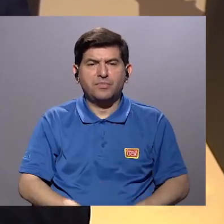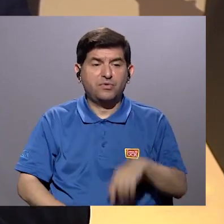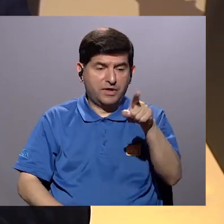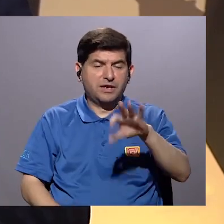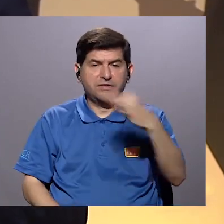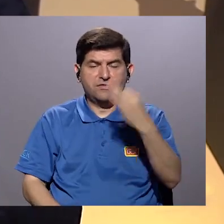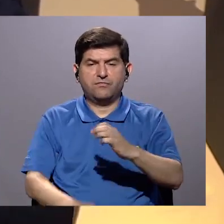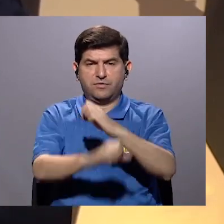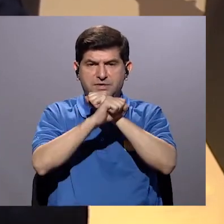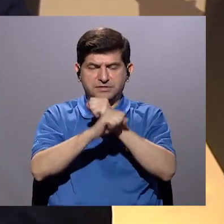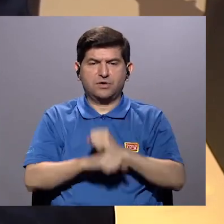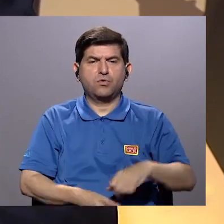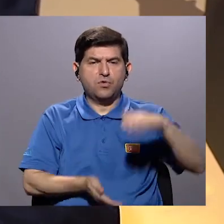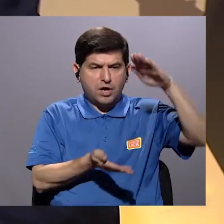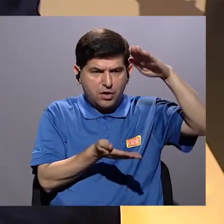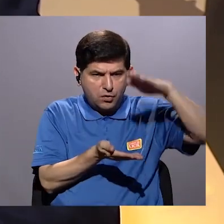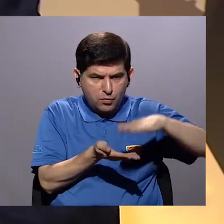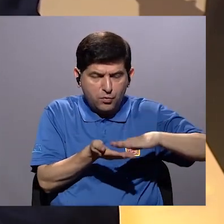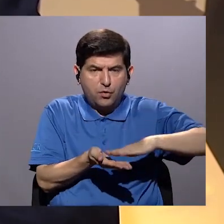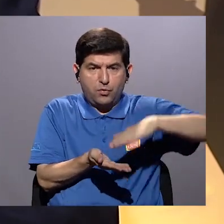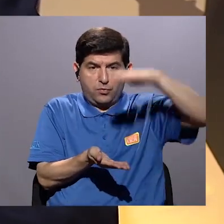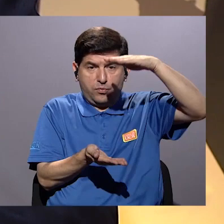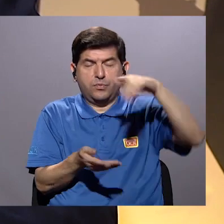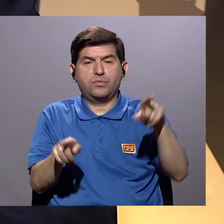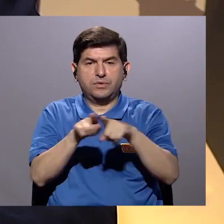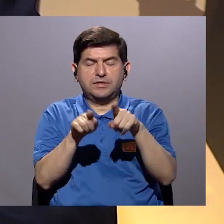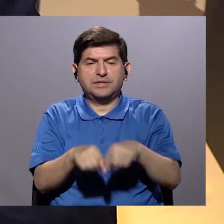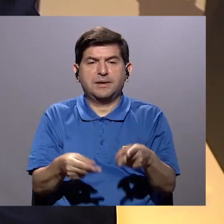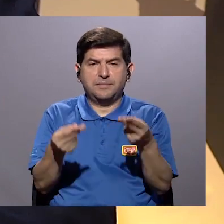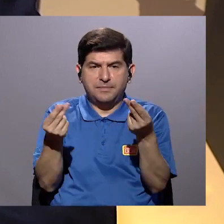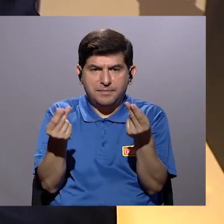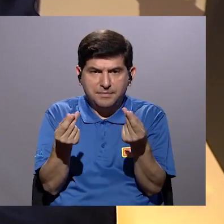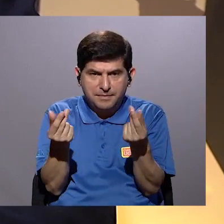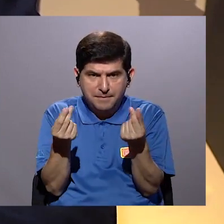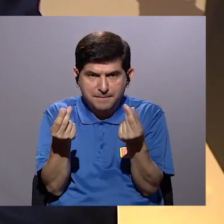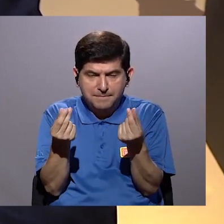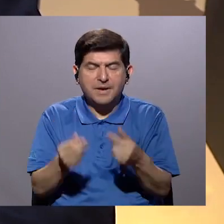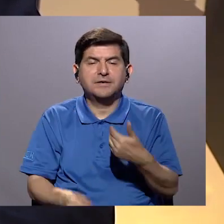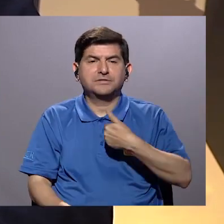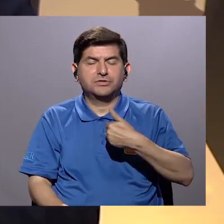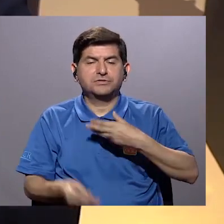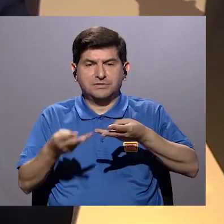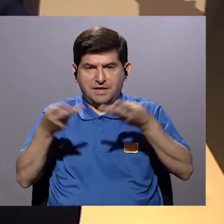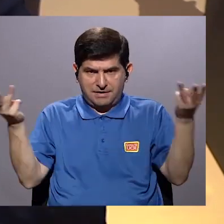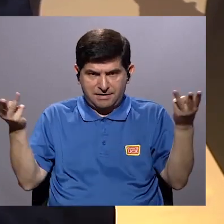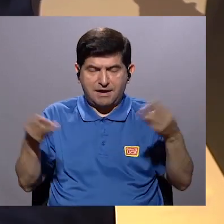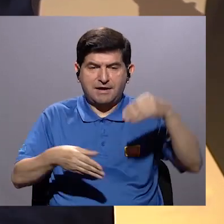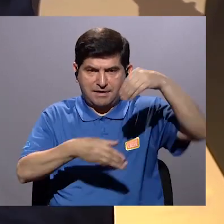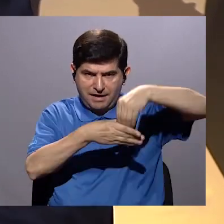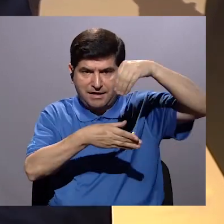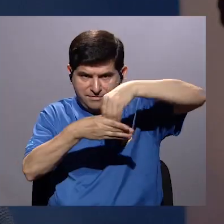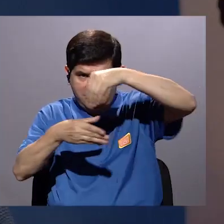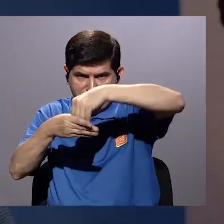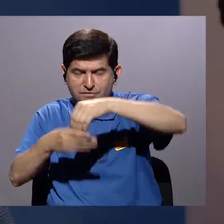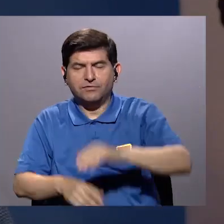segura, ¿verdad? Y también está el precio ya propiamente de los materiales que están dentro de las celdas, ¿verdad? Incluyendo, por ejemplo, el